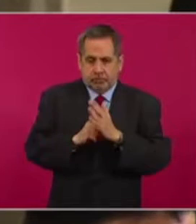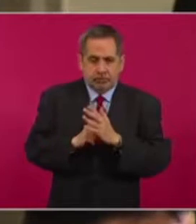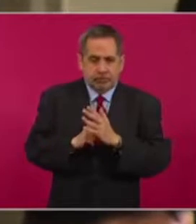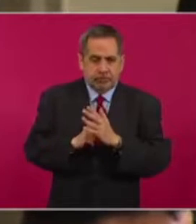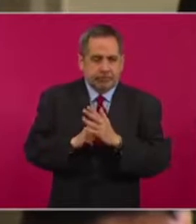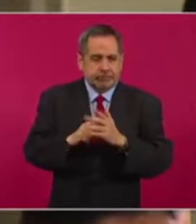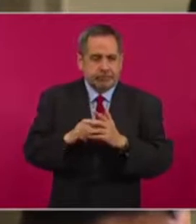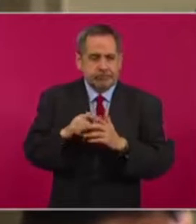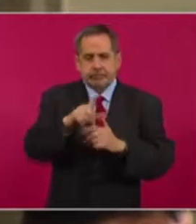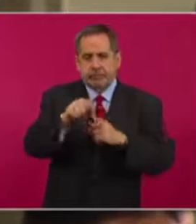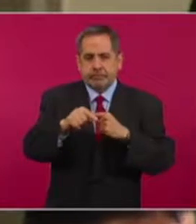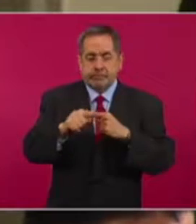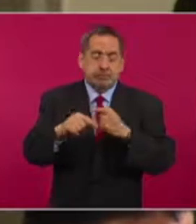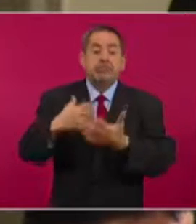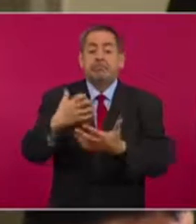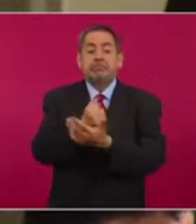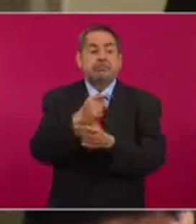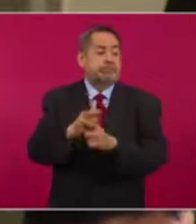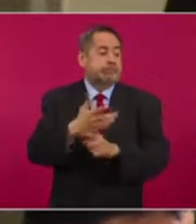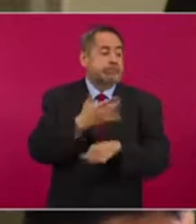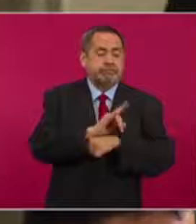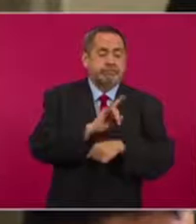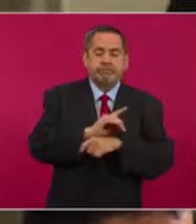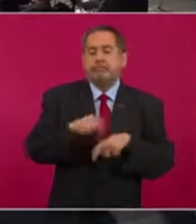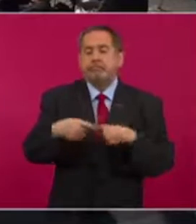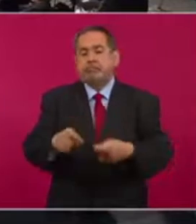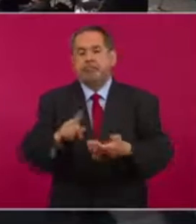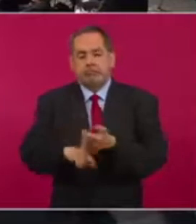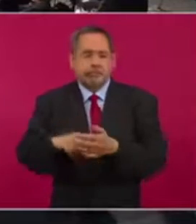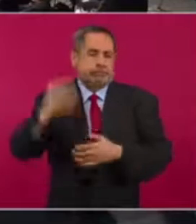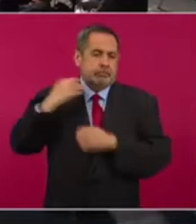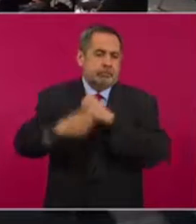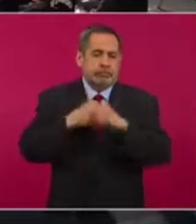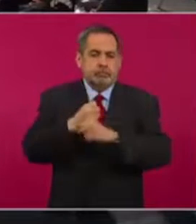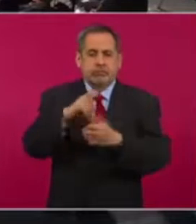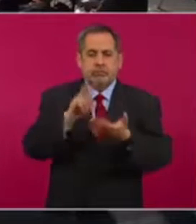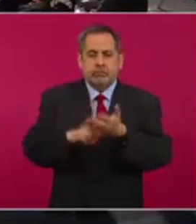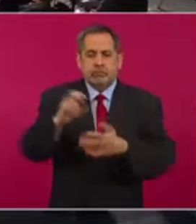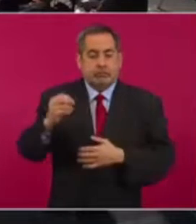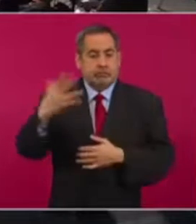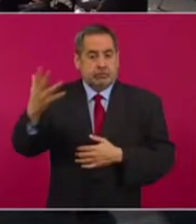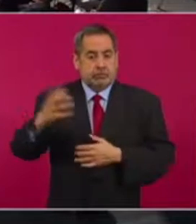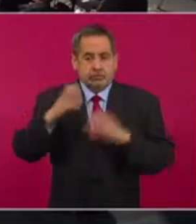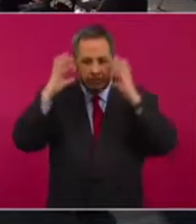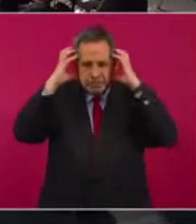gana CAF. En el 2005, Jacobo Zabludowski denunció